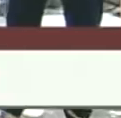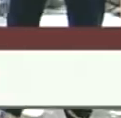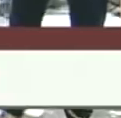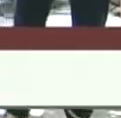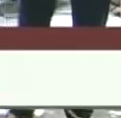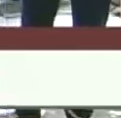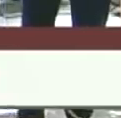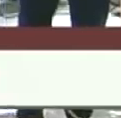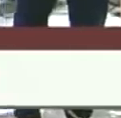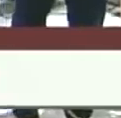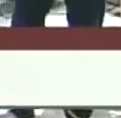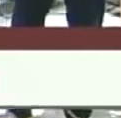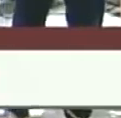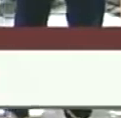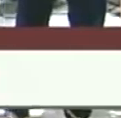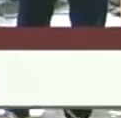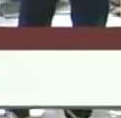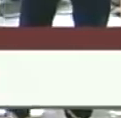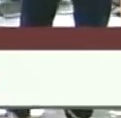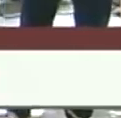del ministro de Alimentación,